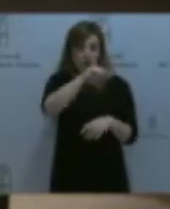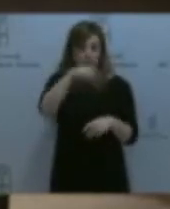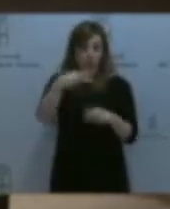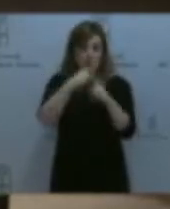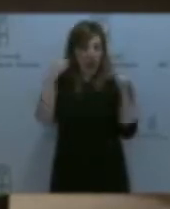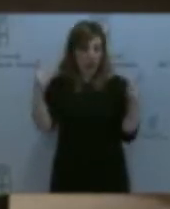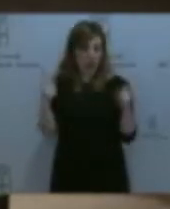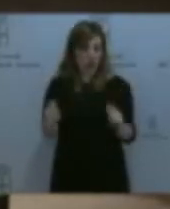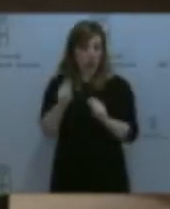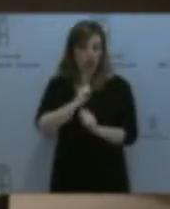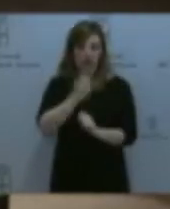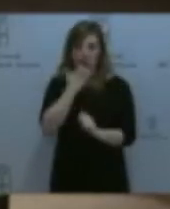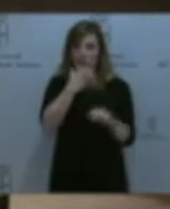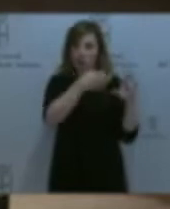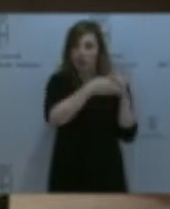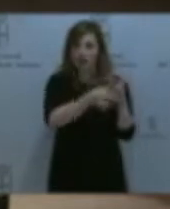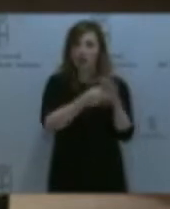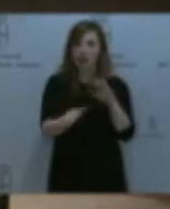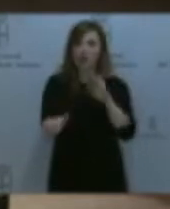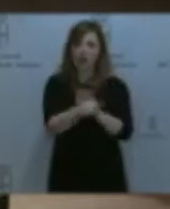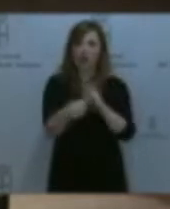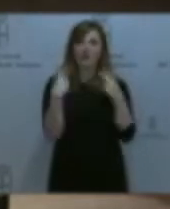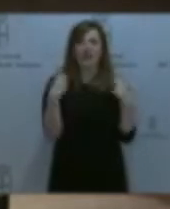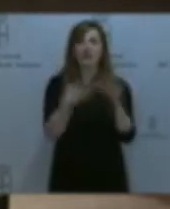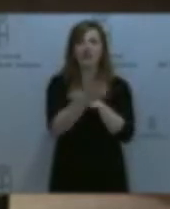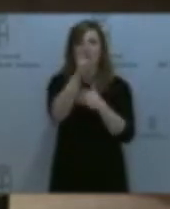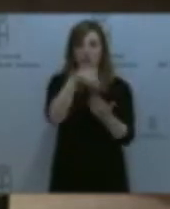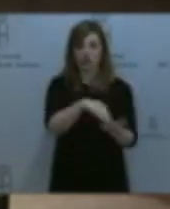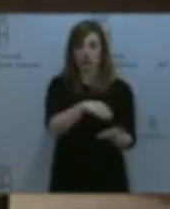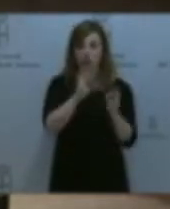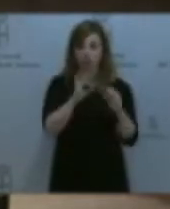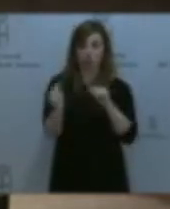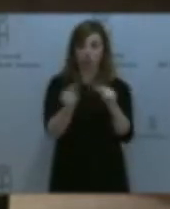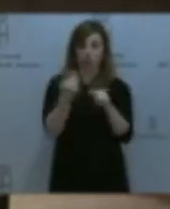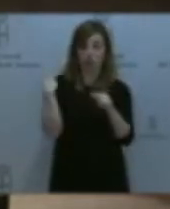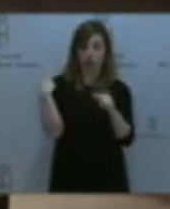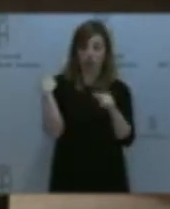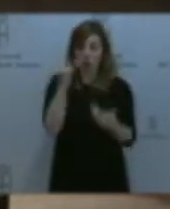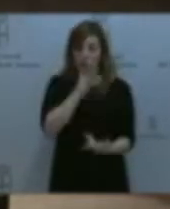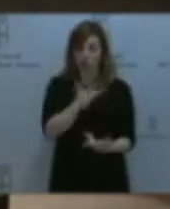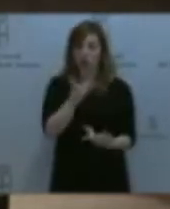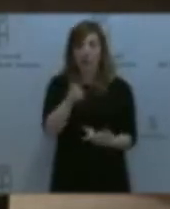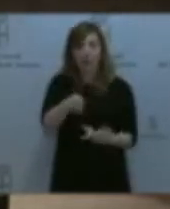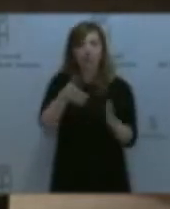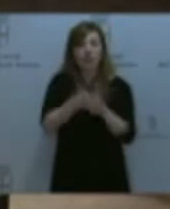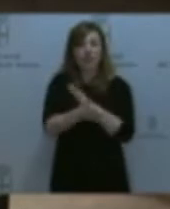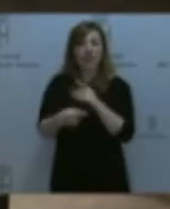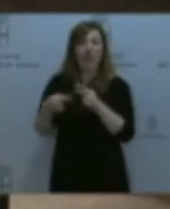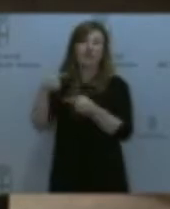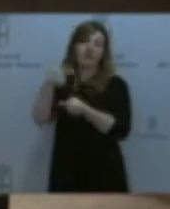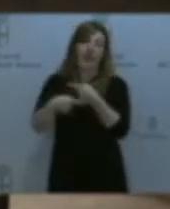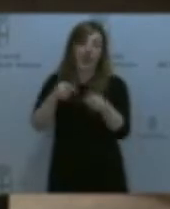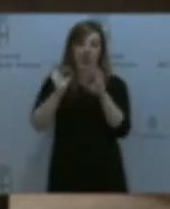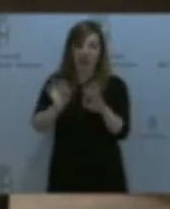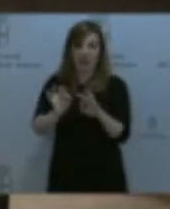la relacionada con el fraude fiscal son 2.000, como acabamos de debatir en este momento. Esa es la verdadera herencia de la que no quieren hablar, la herencia de